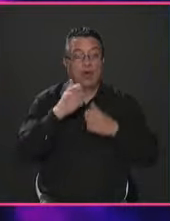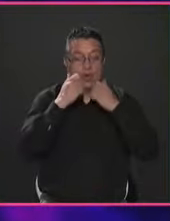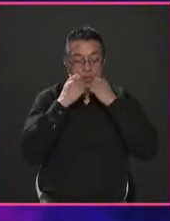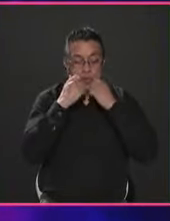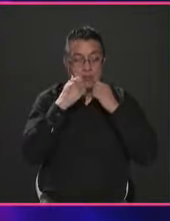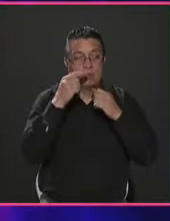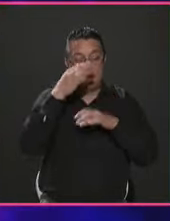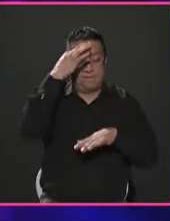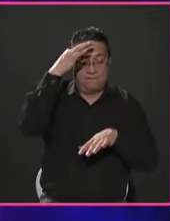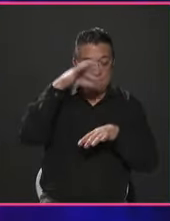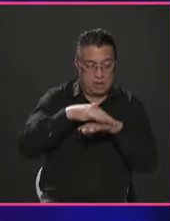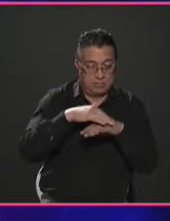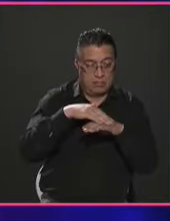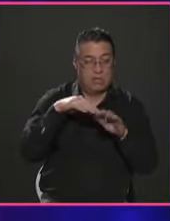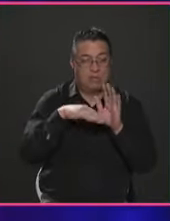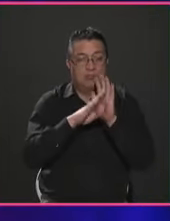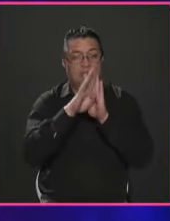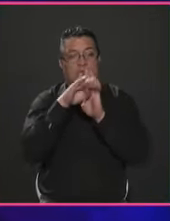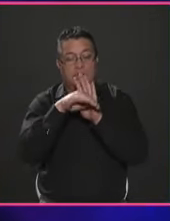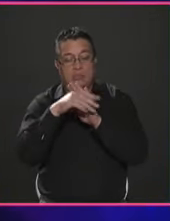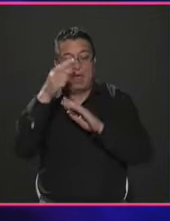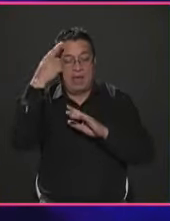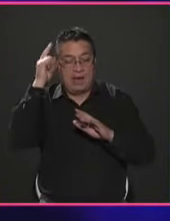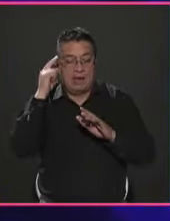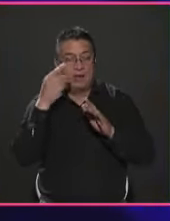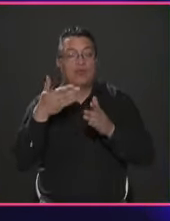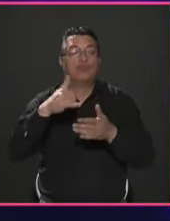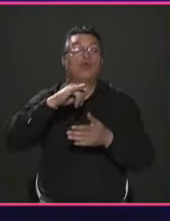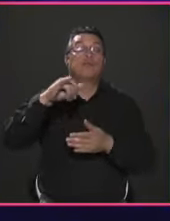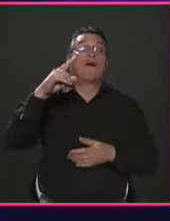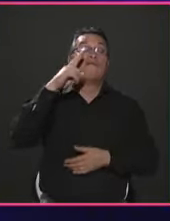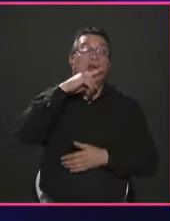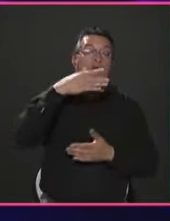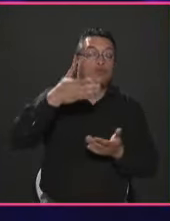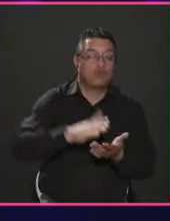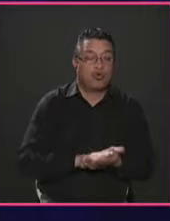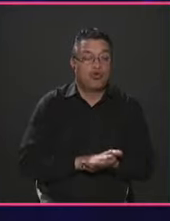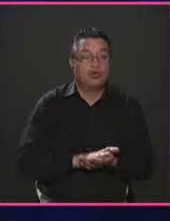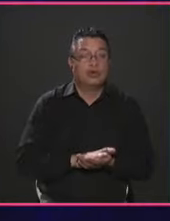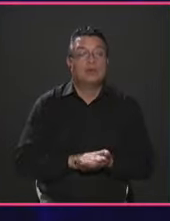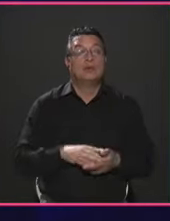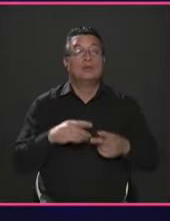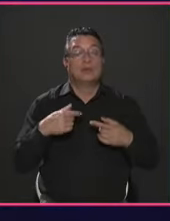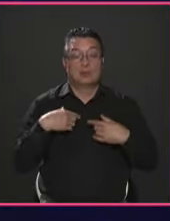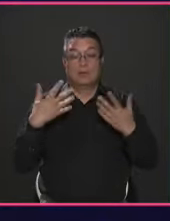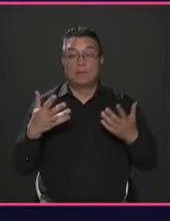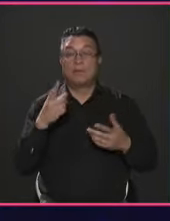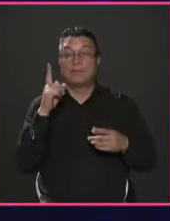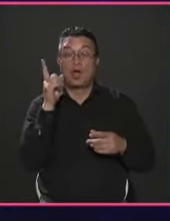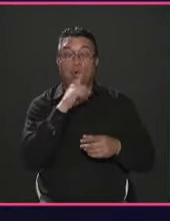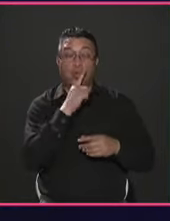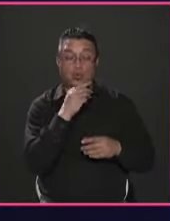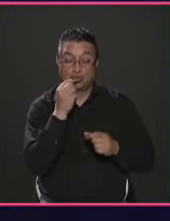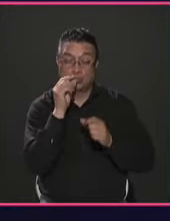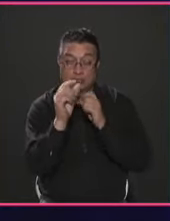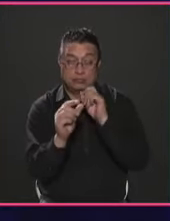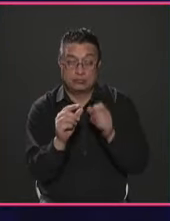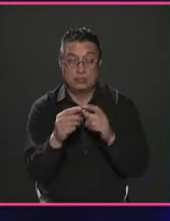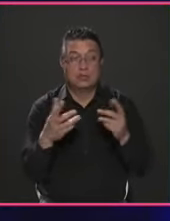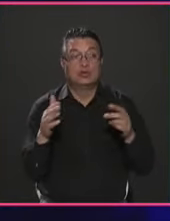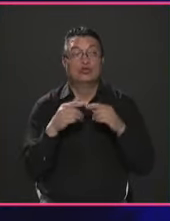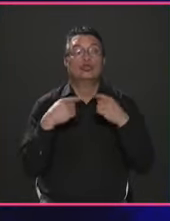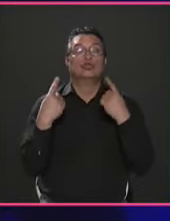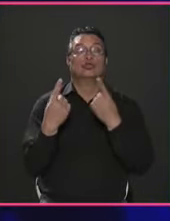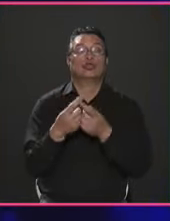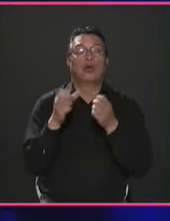gradual que se enferma que se yere que muere finalmente voy a ofrecer una conclusión sobre las métricas que